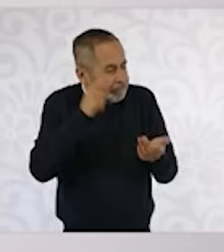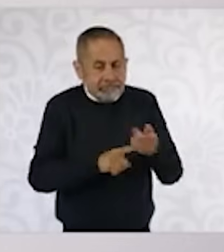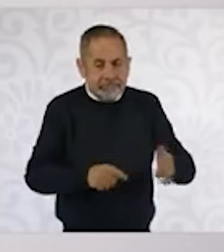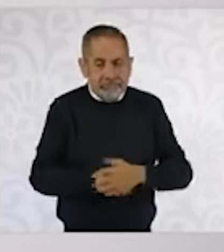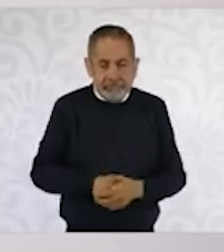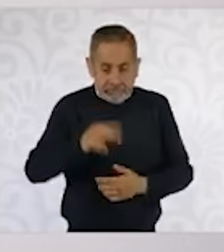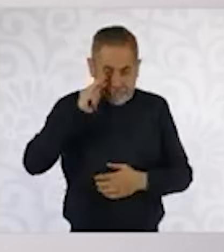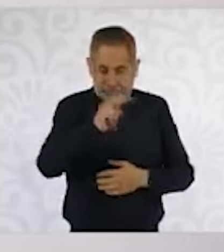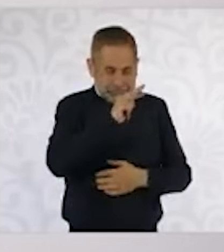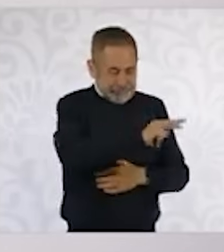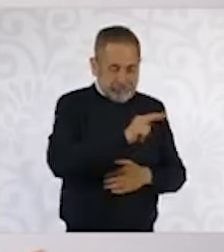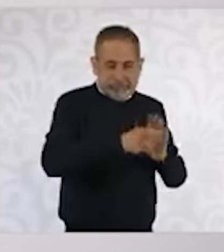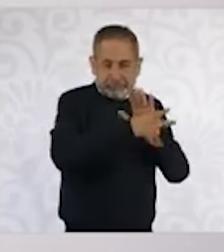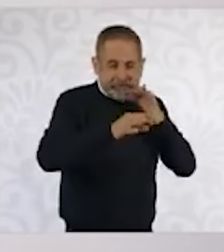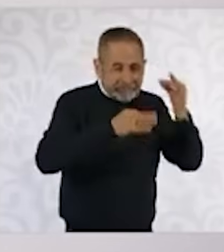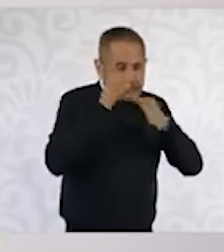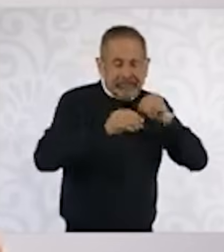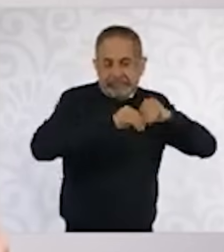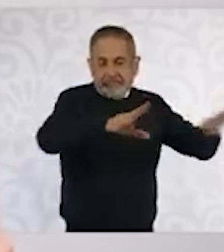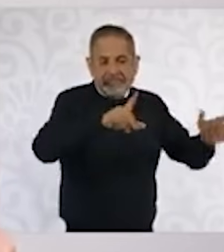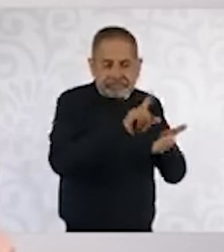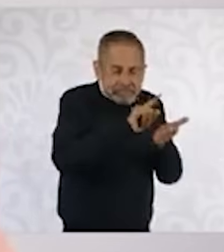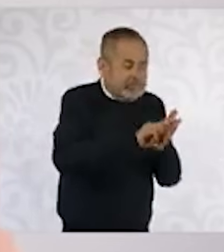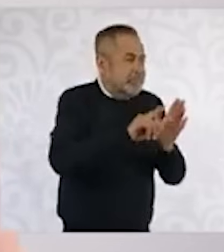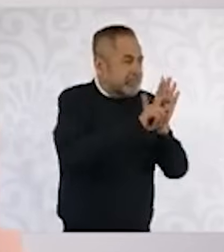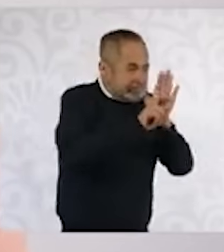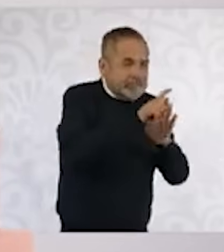Vean todas las notas.